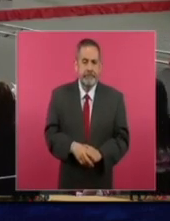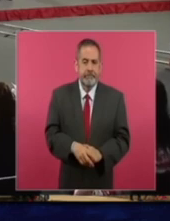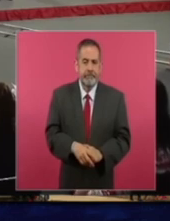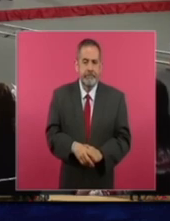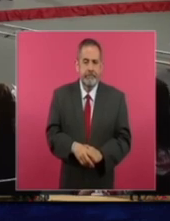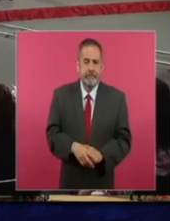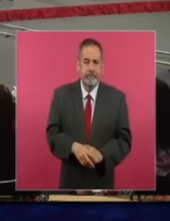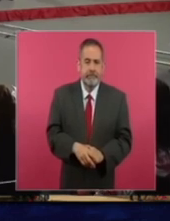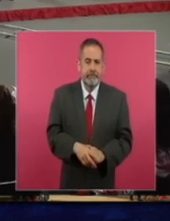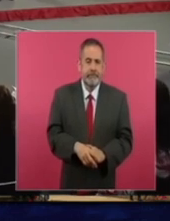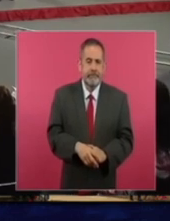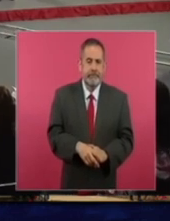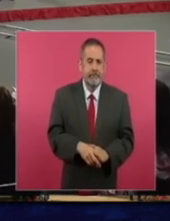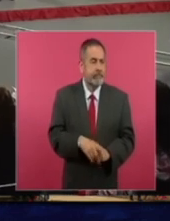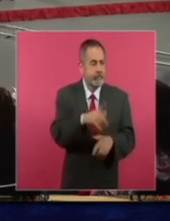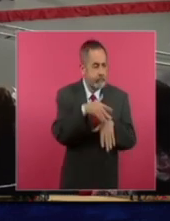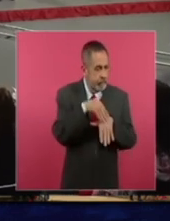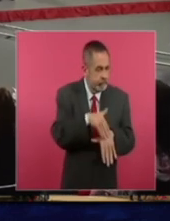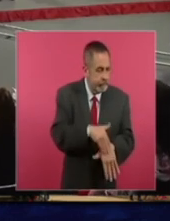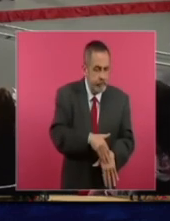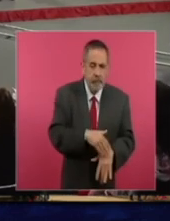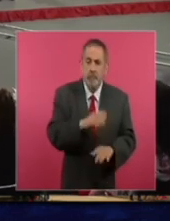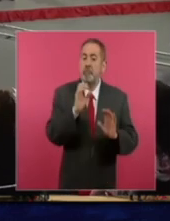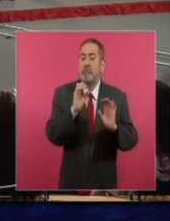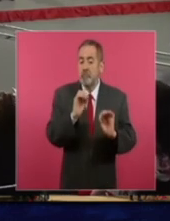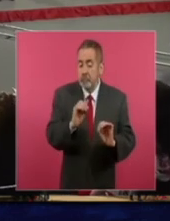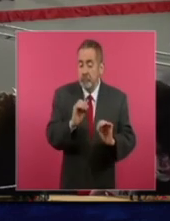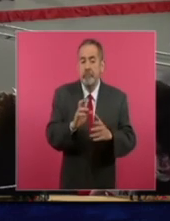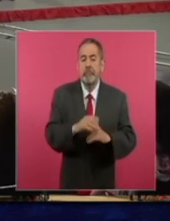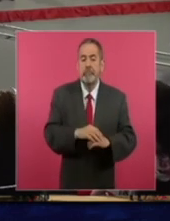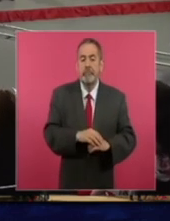o se dejan engañar